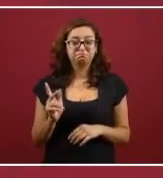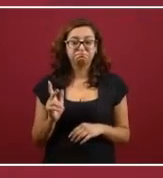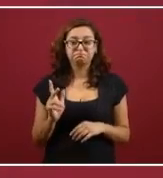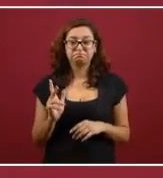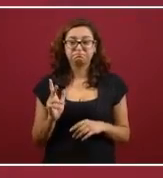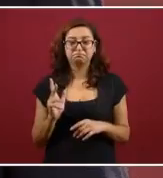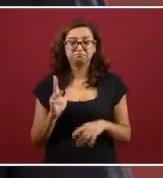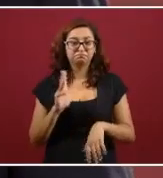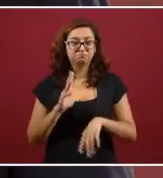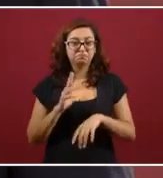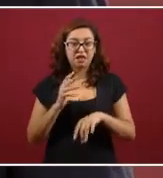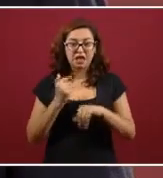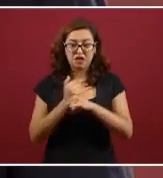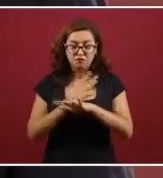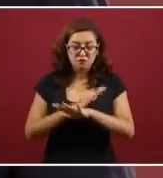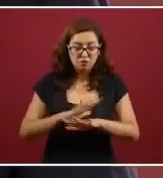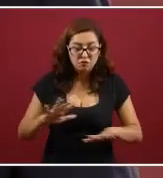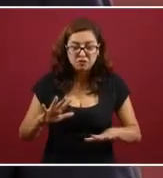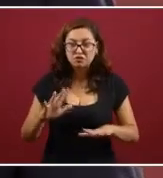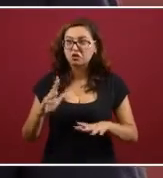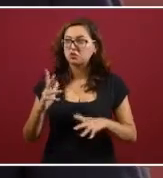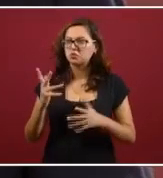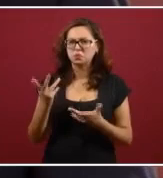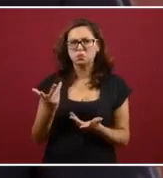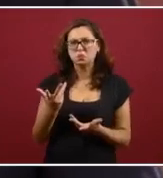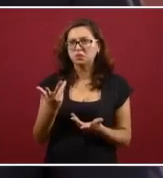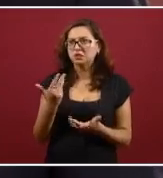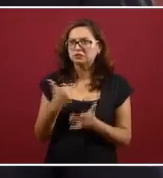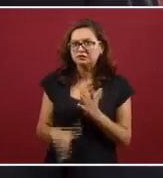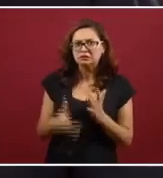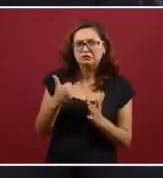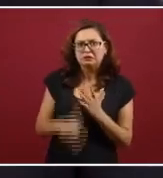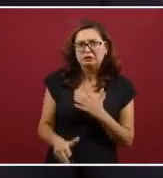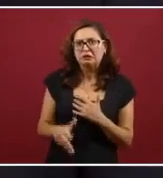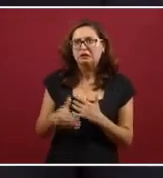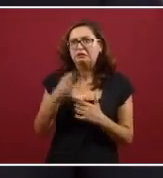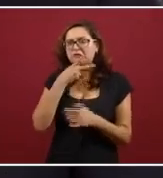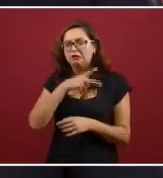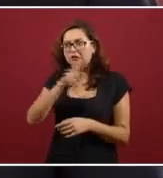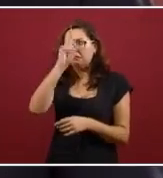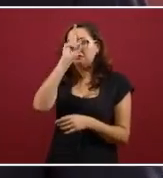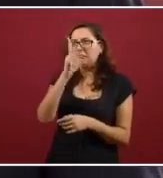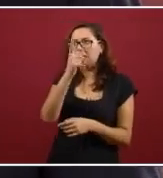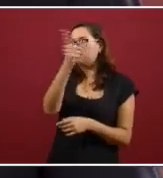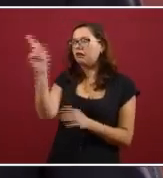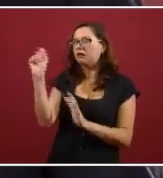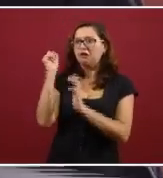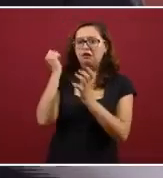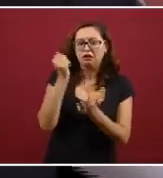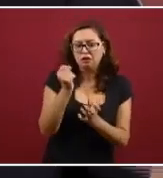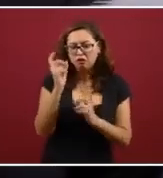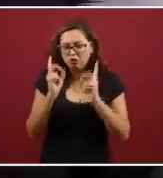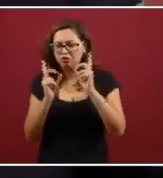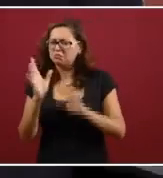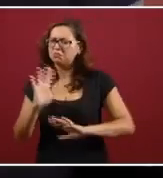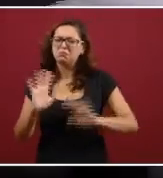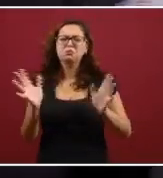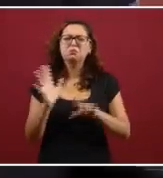falta de información a inversionistas, están muy bien informados. Les explico, pues,